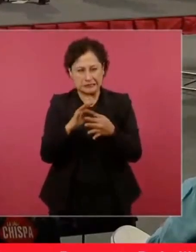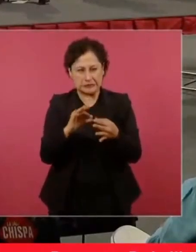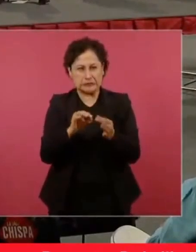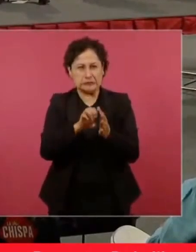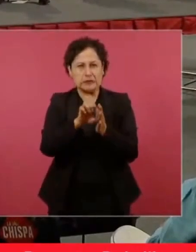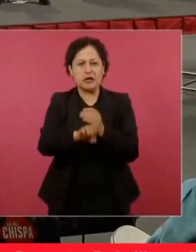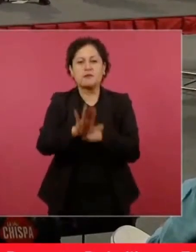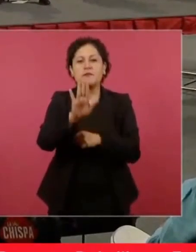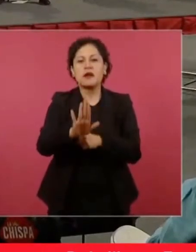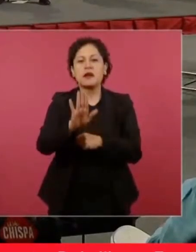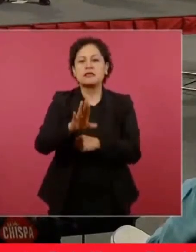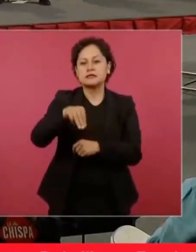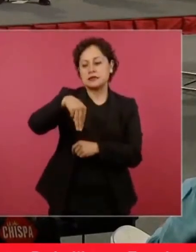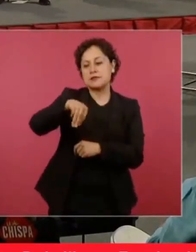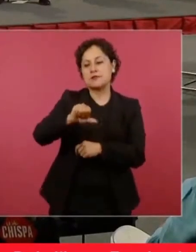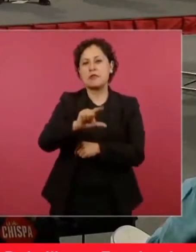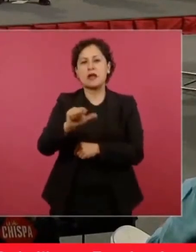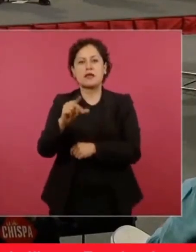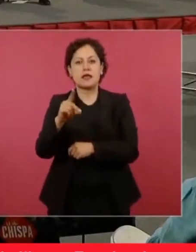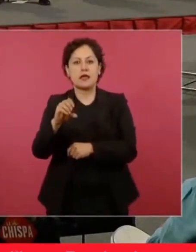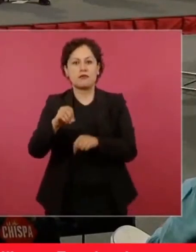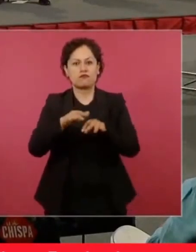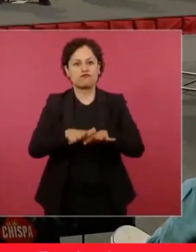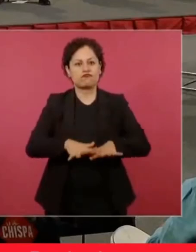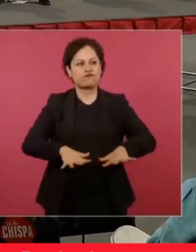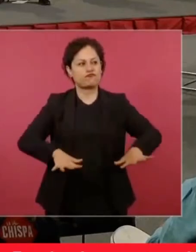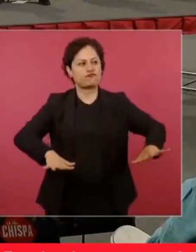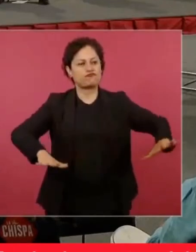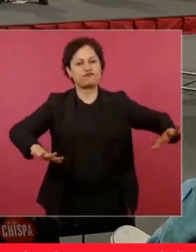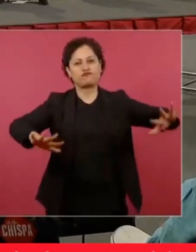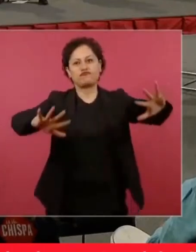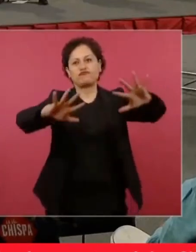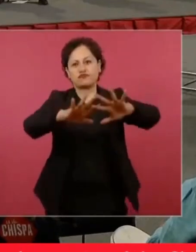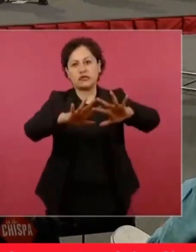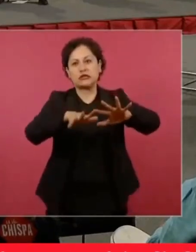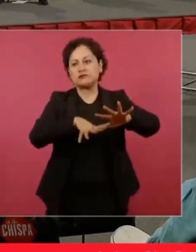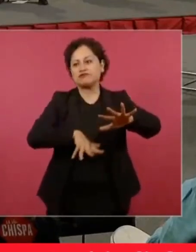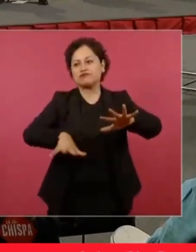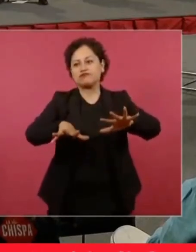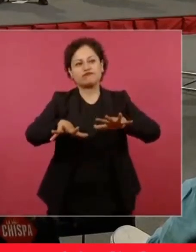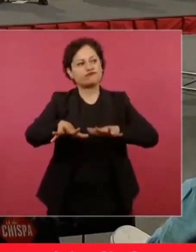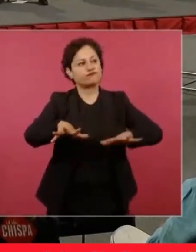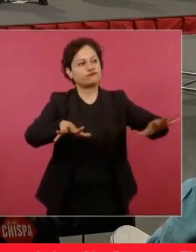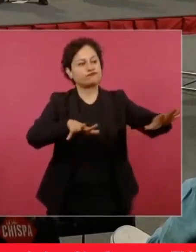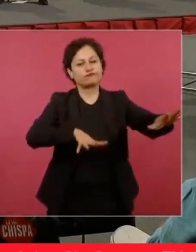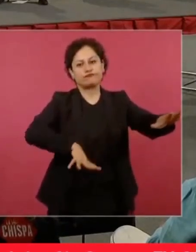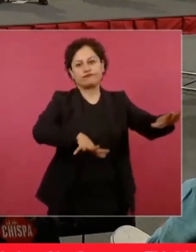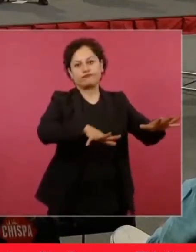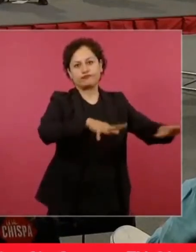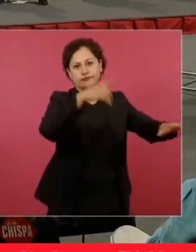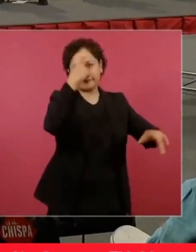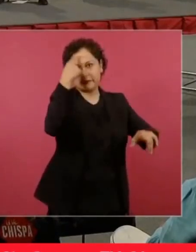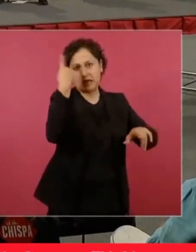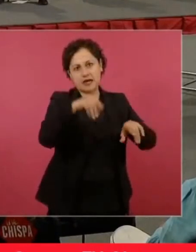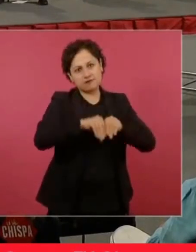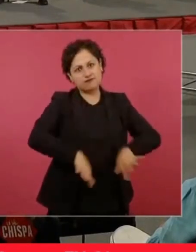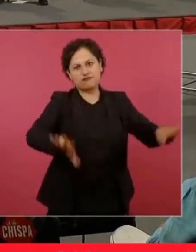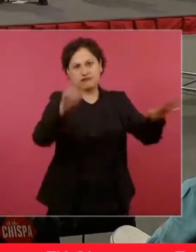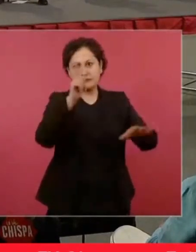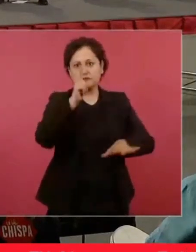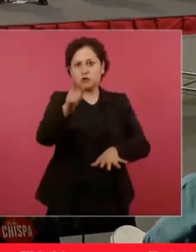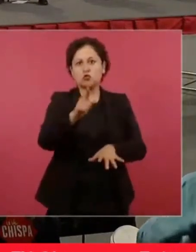coloquial, de un circuito eléctrico para poder abastecer por diferentes caminos a toda la población. La